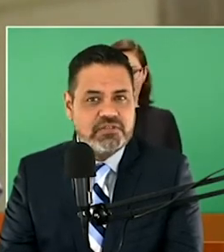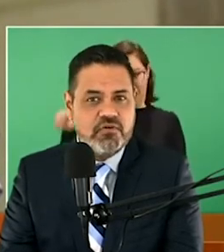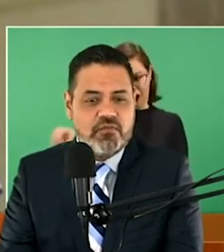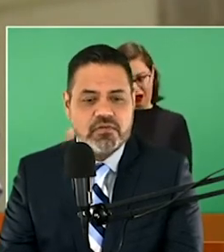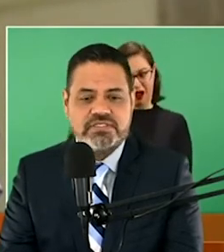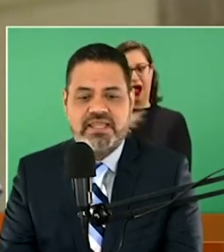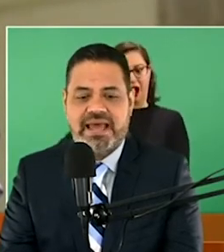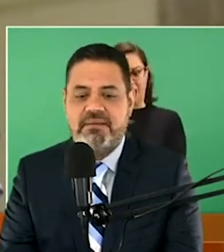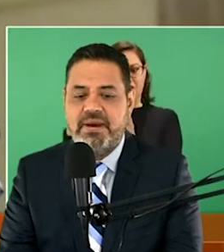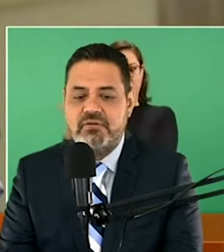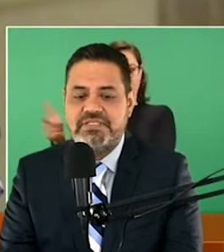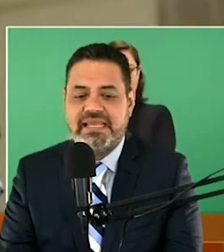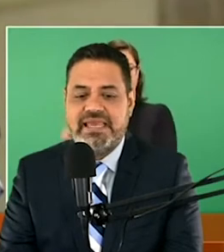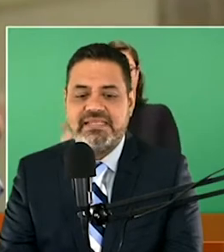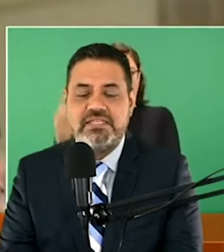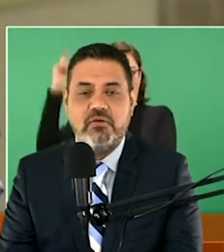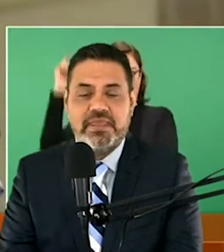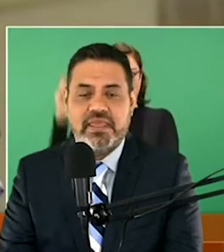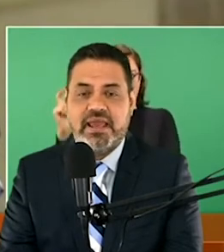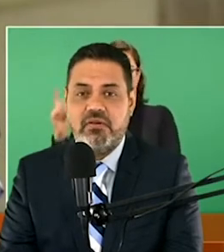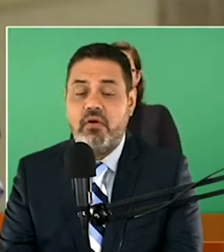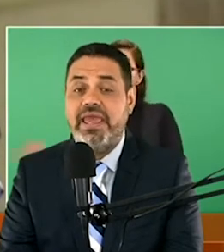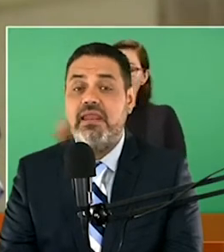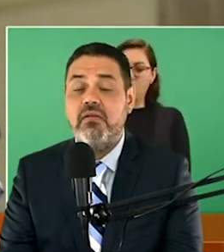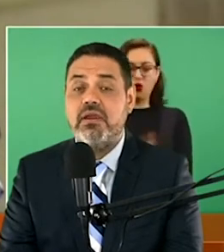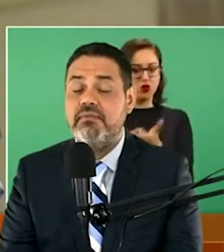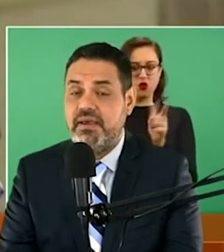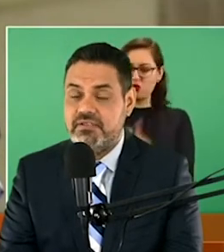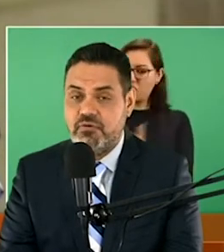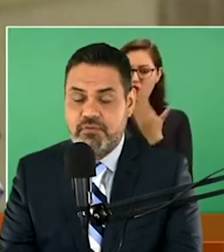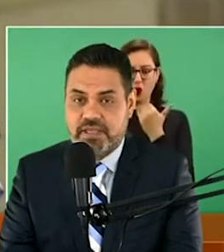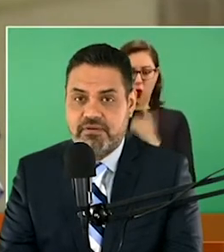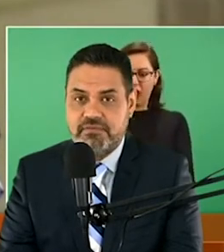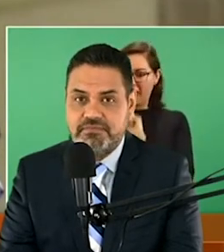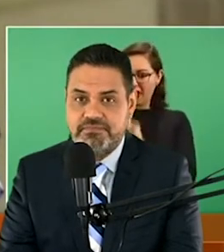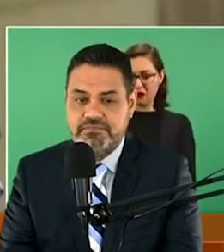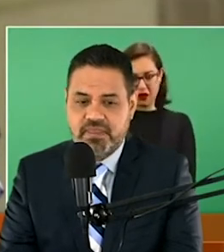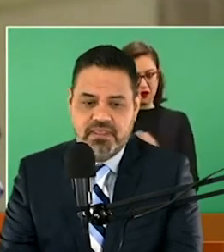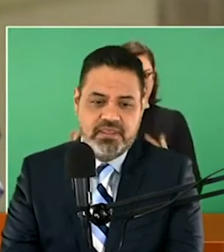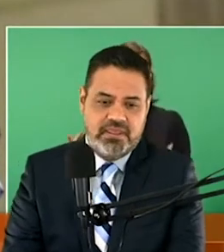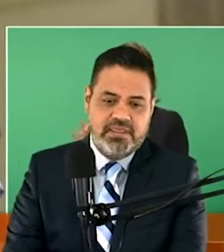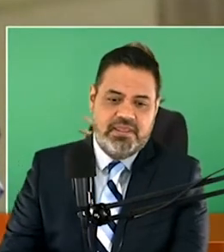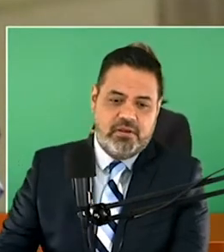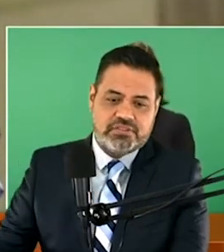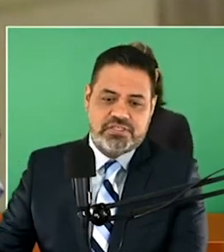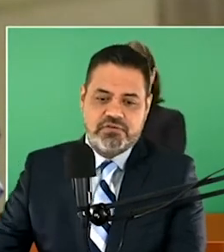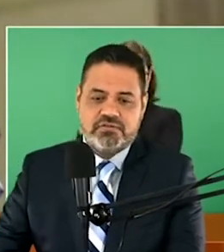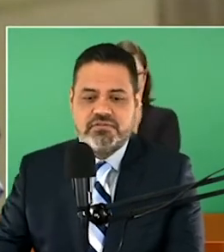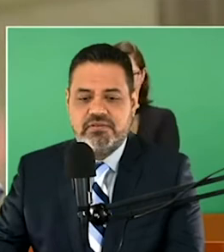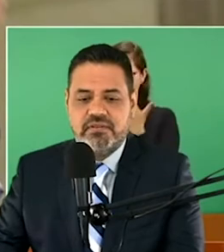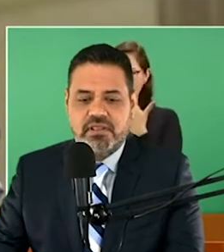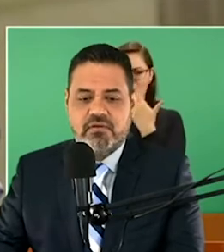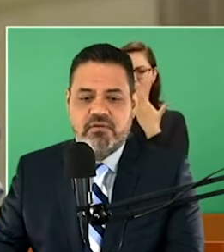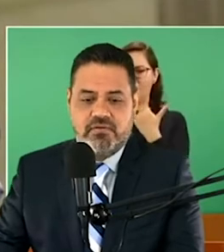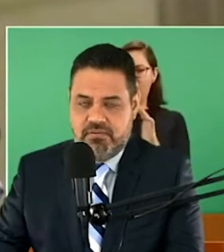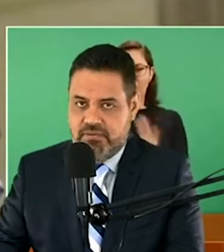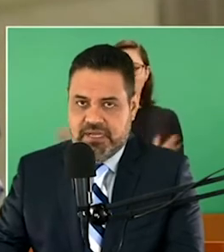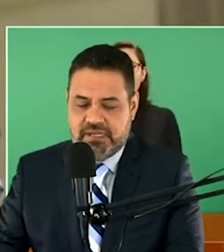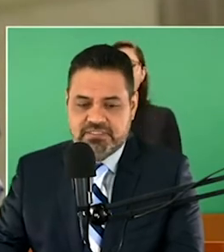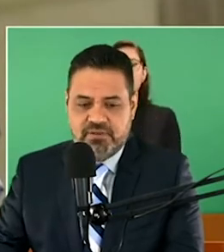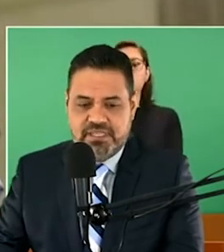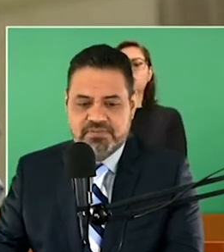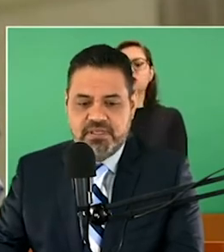desaparición forzada a manos del ejército mexicano en lo que va de su gobierno. Los hechos, dijo